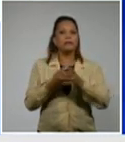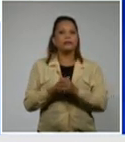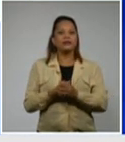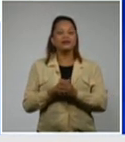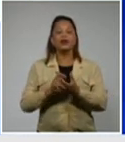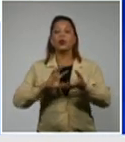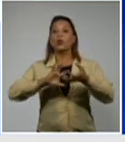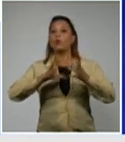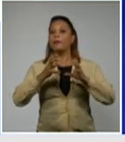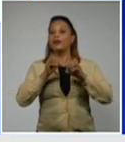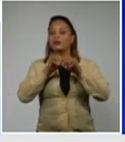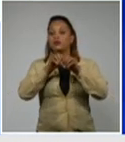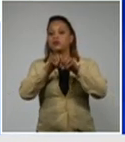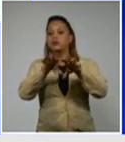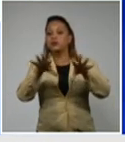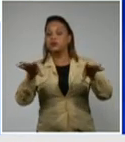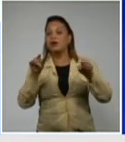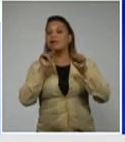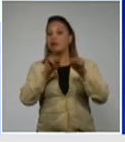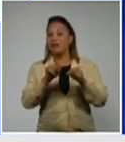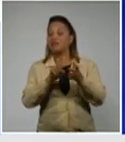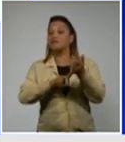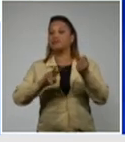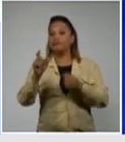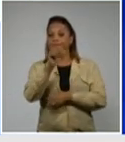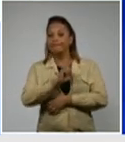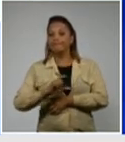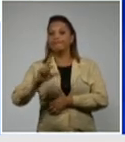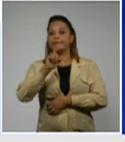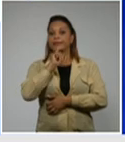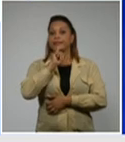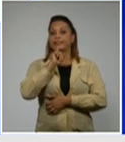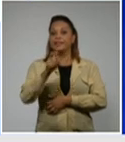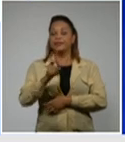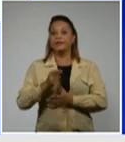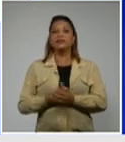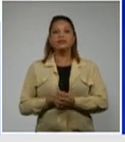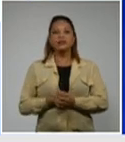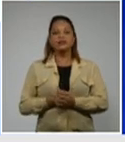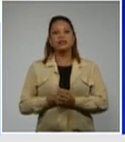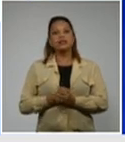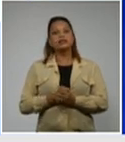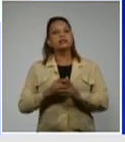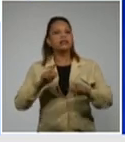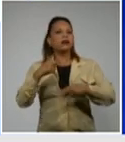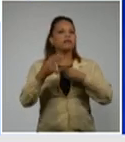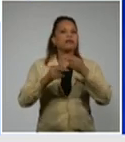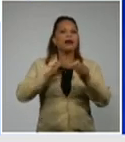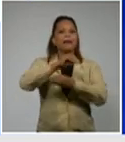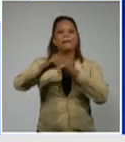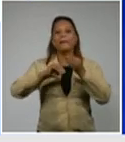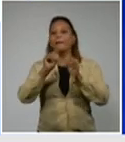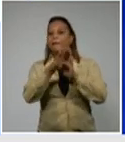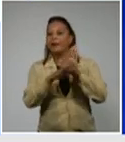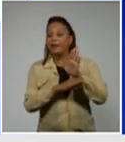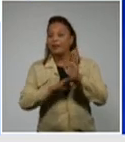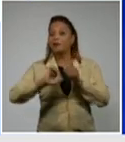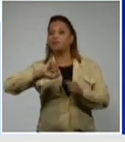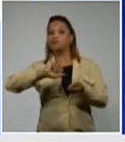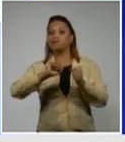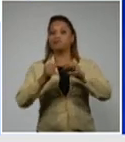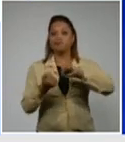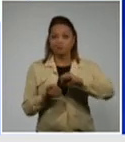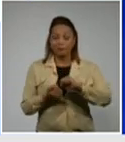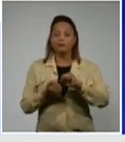complejidad epidemiológica que está enfrentando, que se han adoptado medidas de mucho más rigor